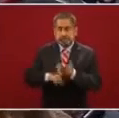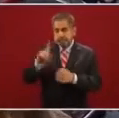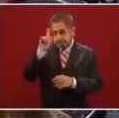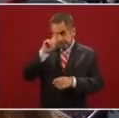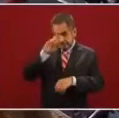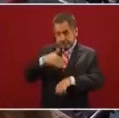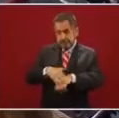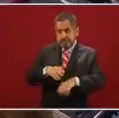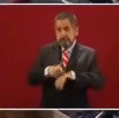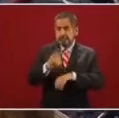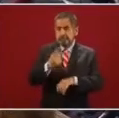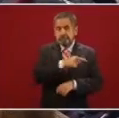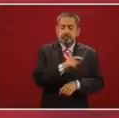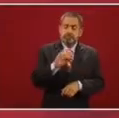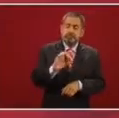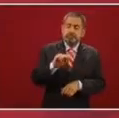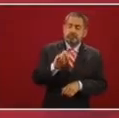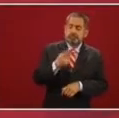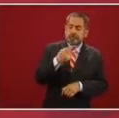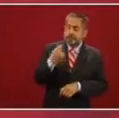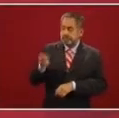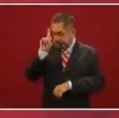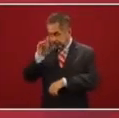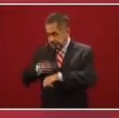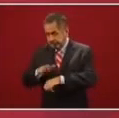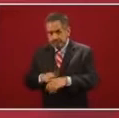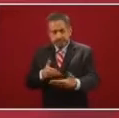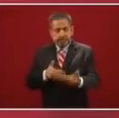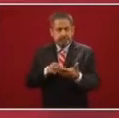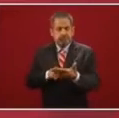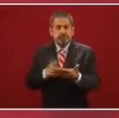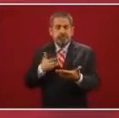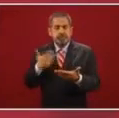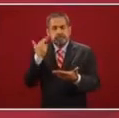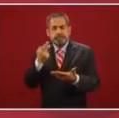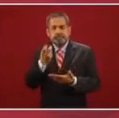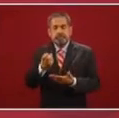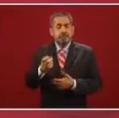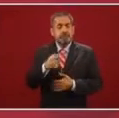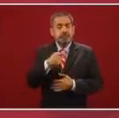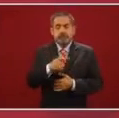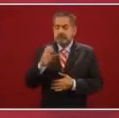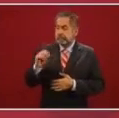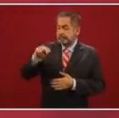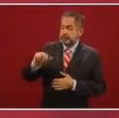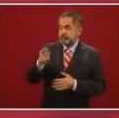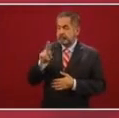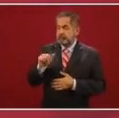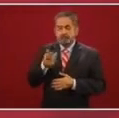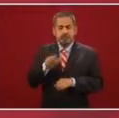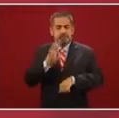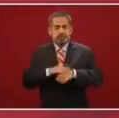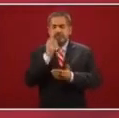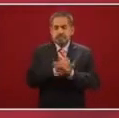número 1 de la Comisión Nacional de Derechos Humanos, la revisamos y efectivamente esa fue la razón por la cual la Comisión Nacional del Agua no la aprobó en